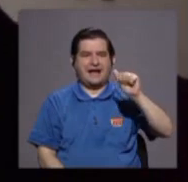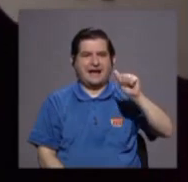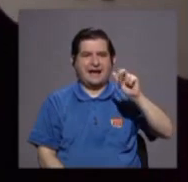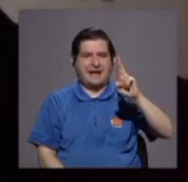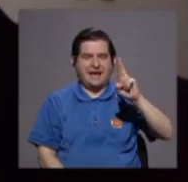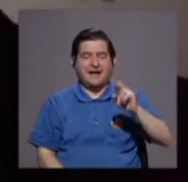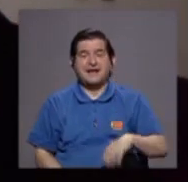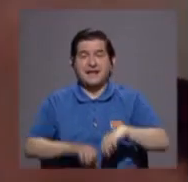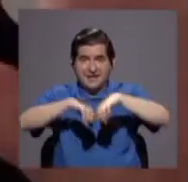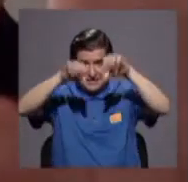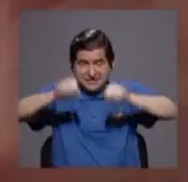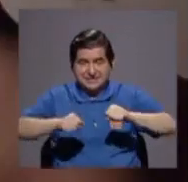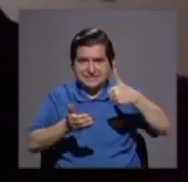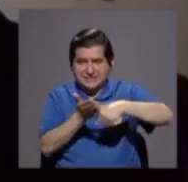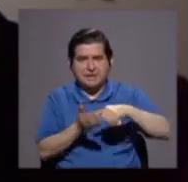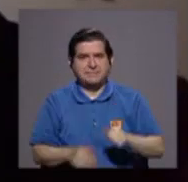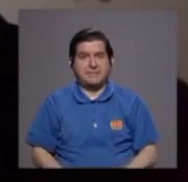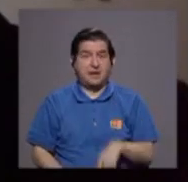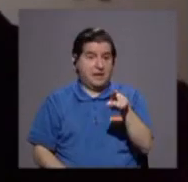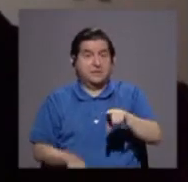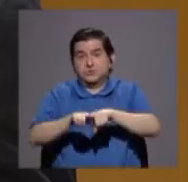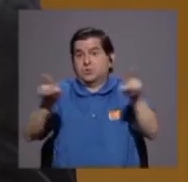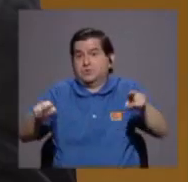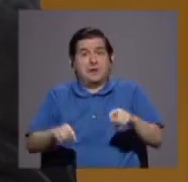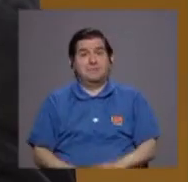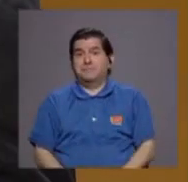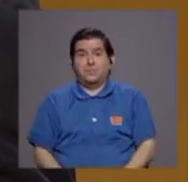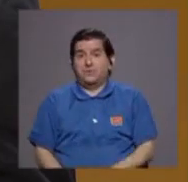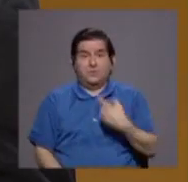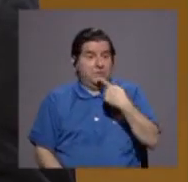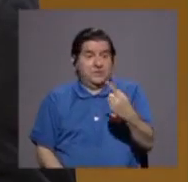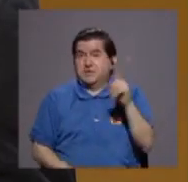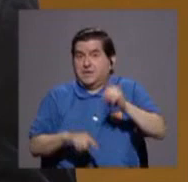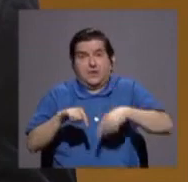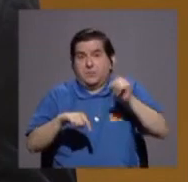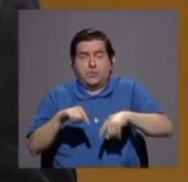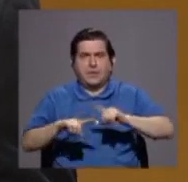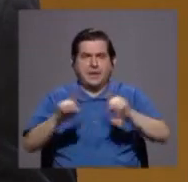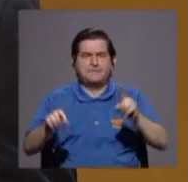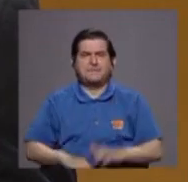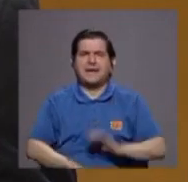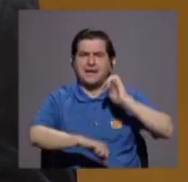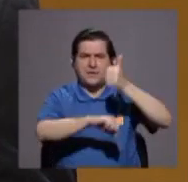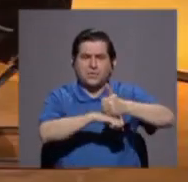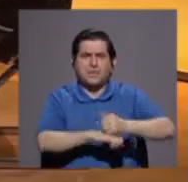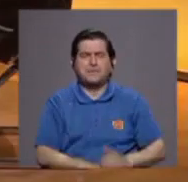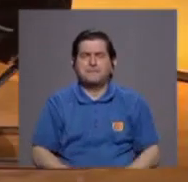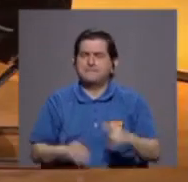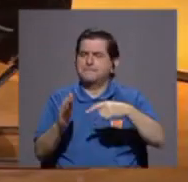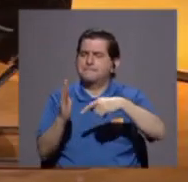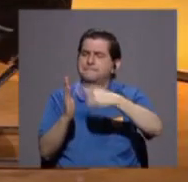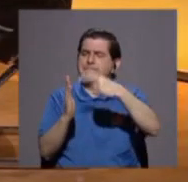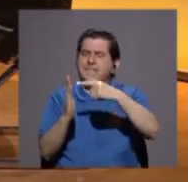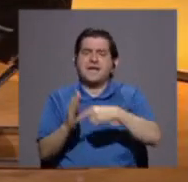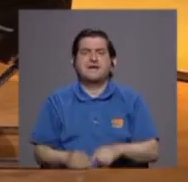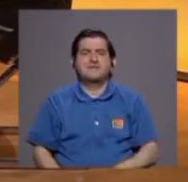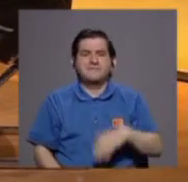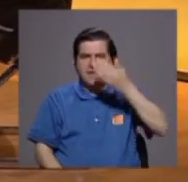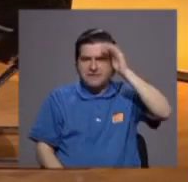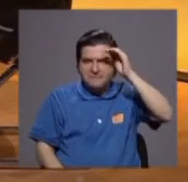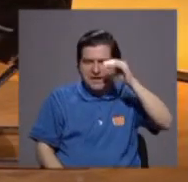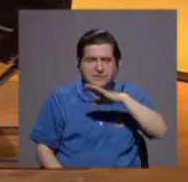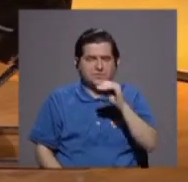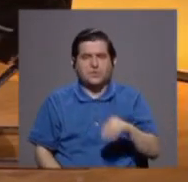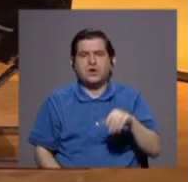conteo de votos, aunque eso tampoco se puede descartar del todo, sino también la creación de perfiles falsos en Facebook y